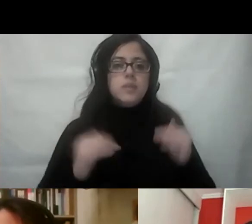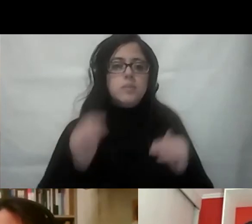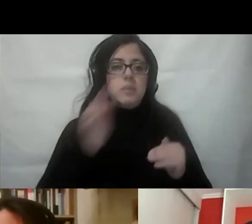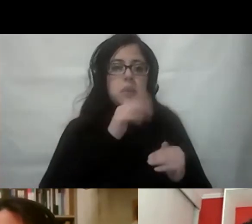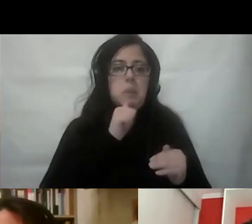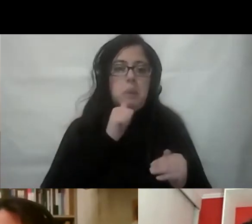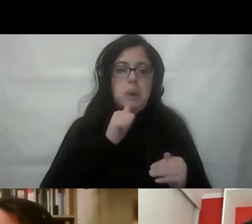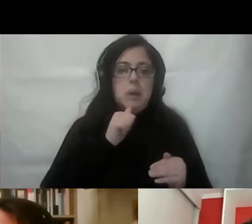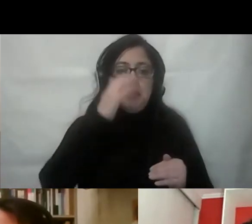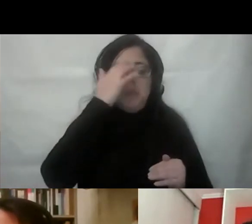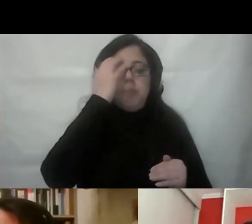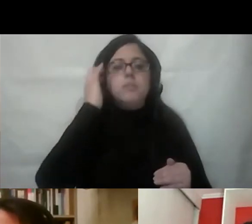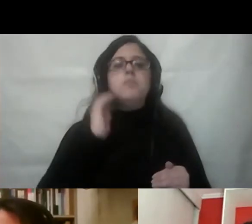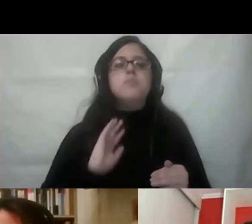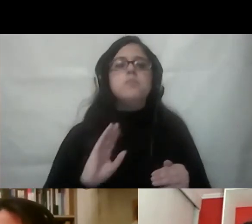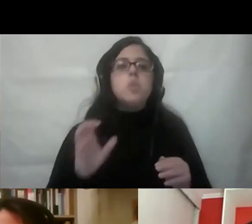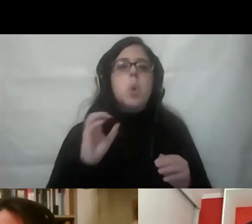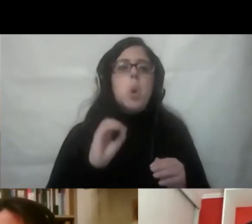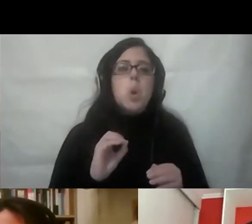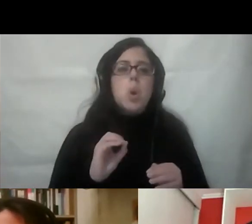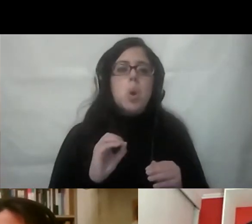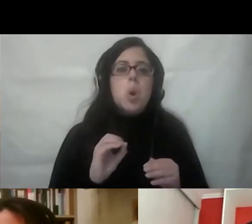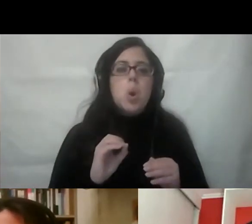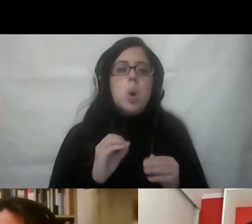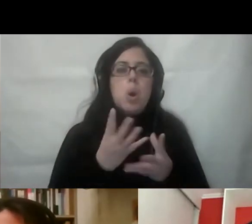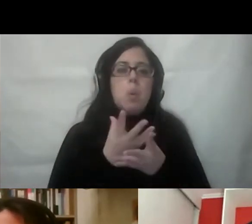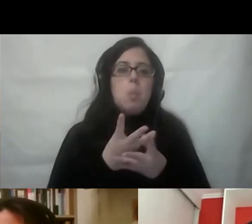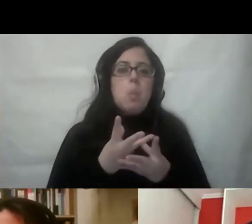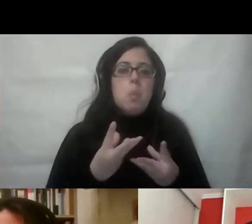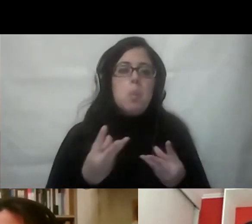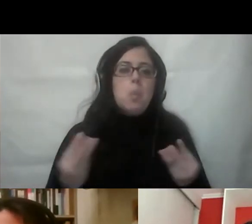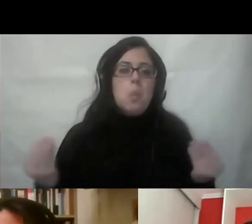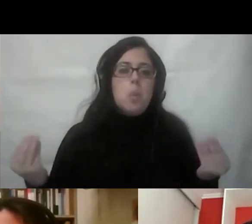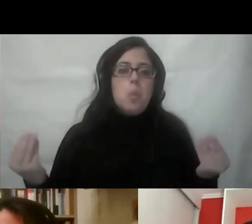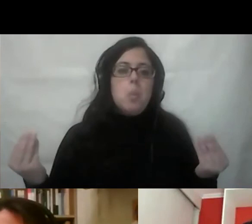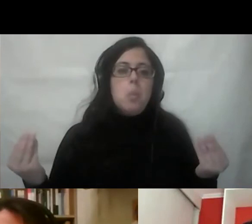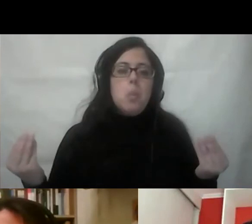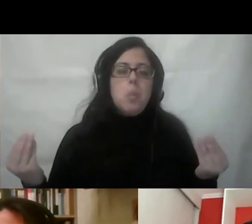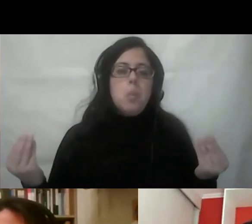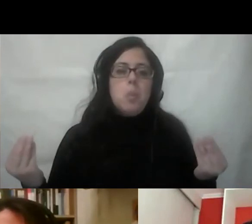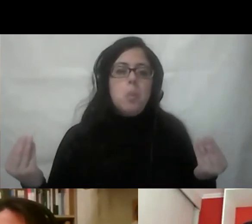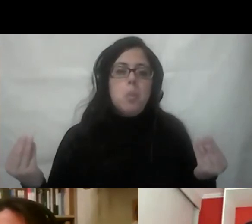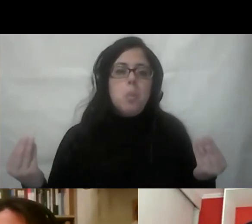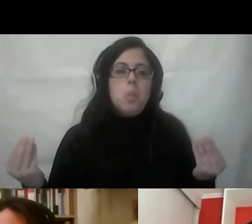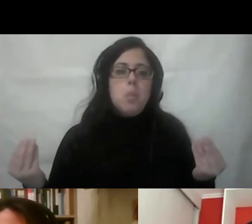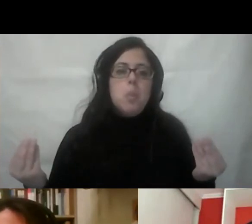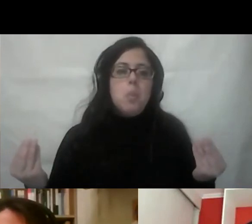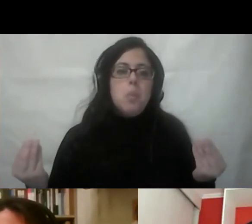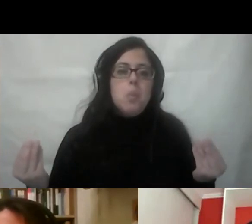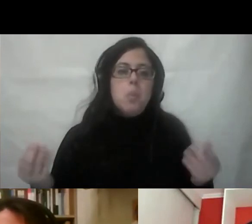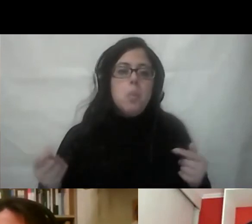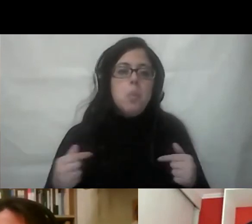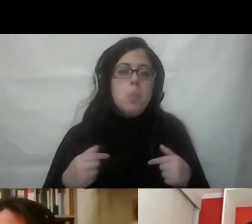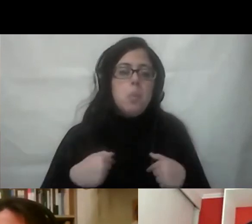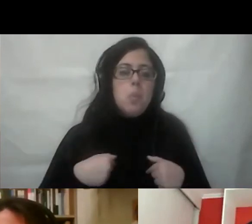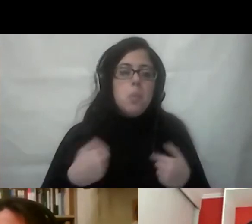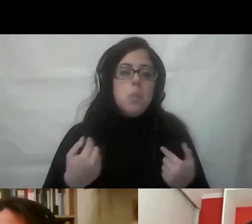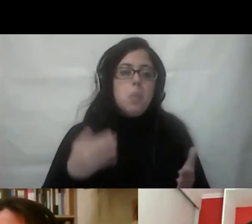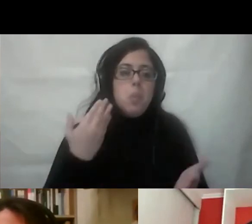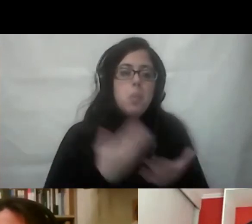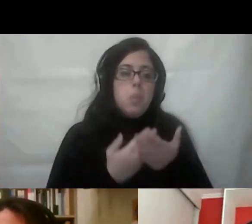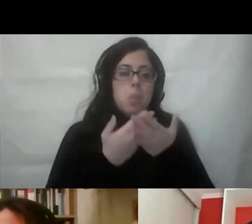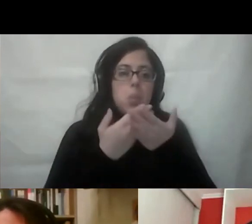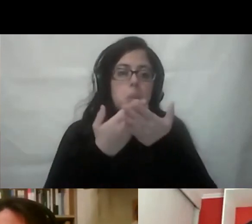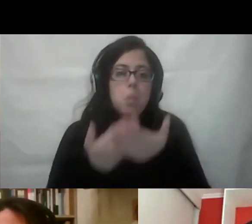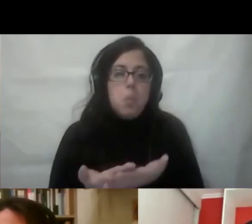a desaparecer. Y genera obviamente ciertas frustraciones. O sea, si yo me propuse un estilo de vida o una forma de vida